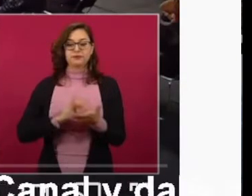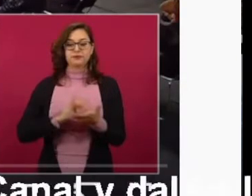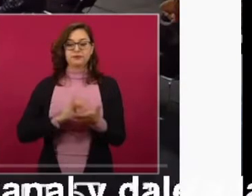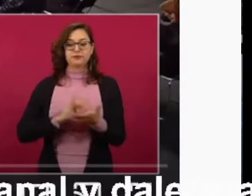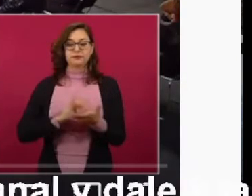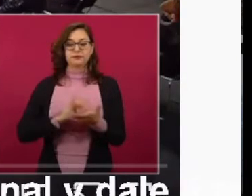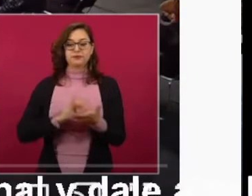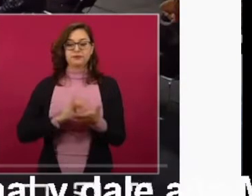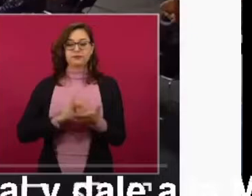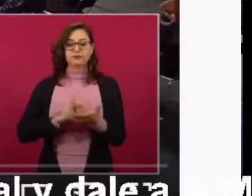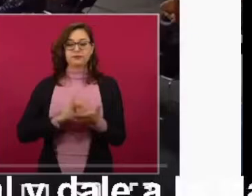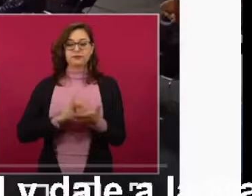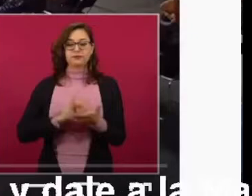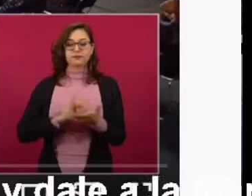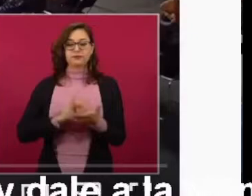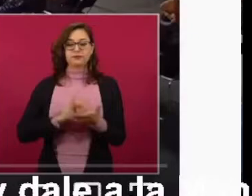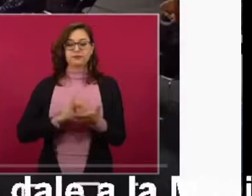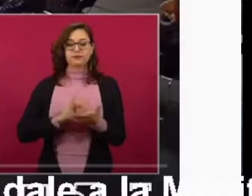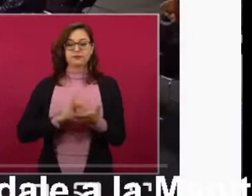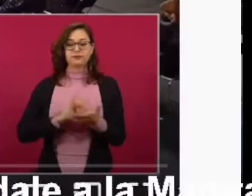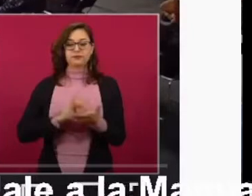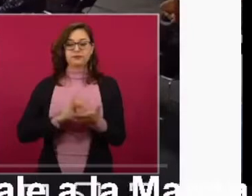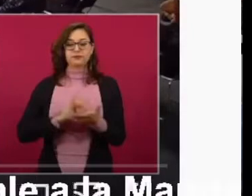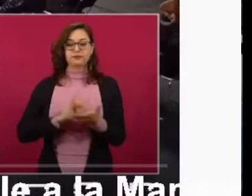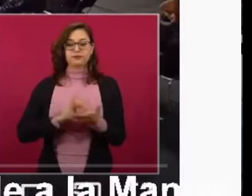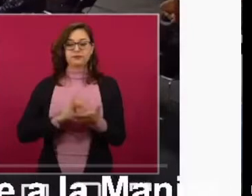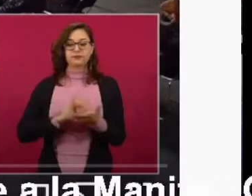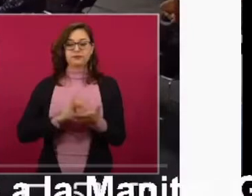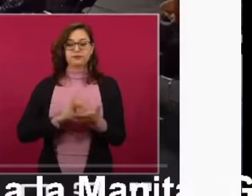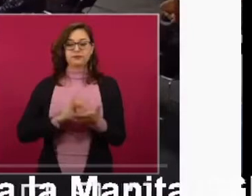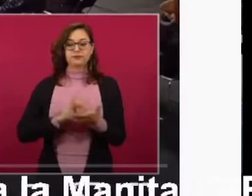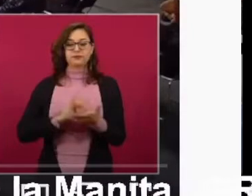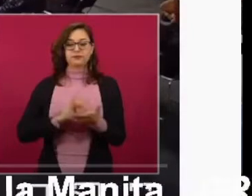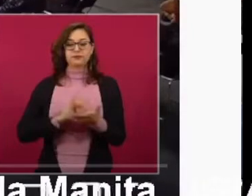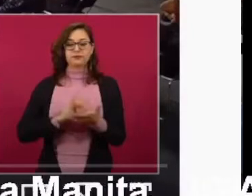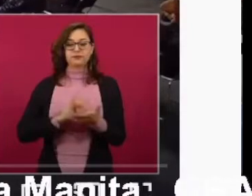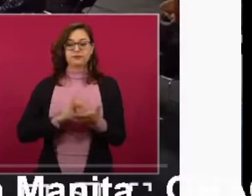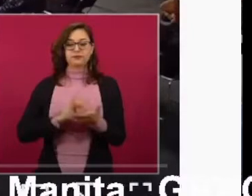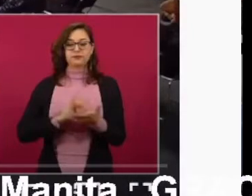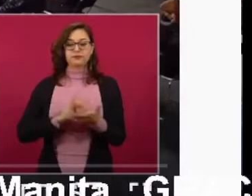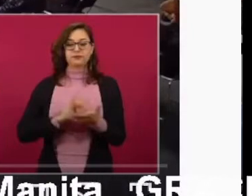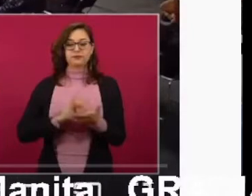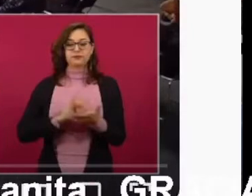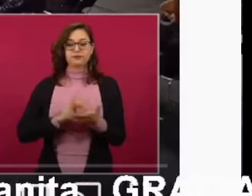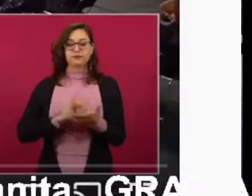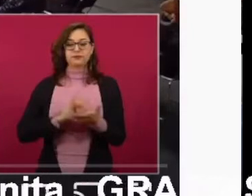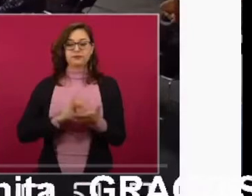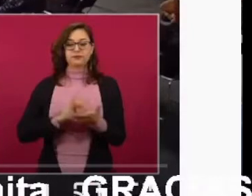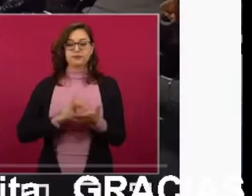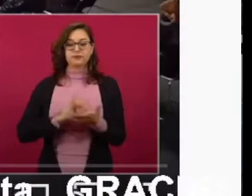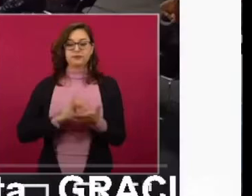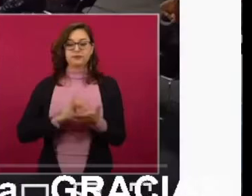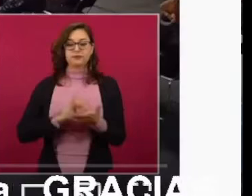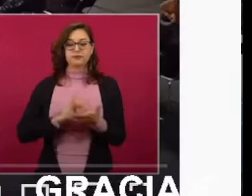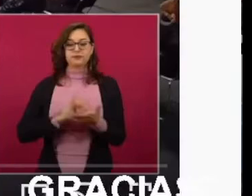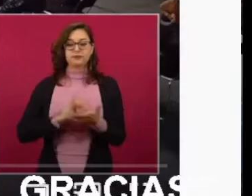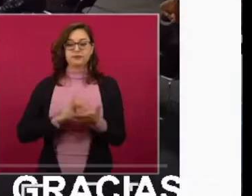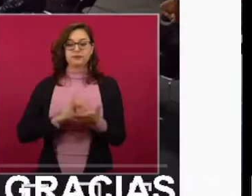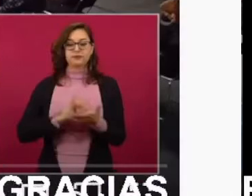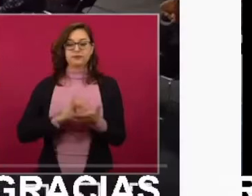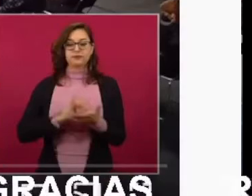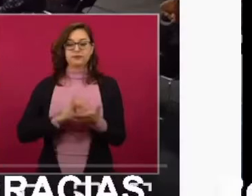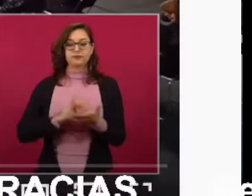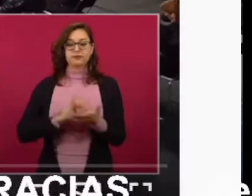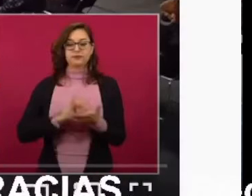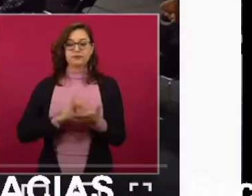tenemos que estar conscientes de lo que es este